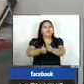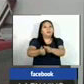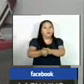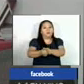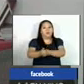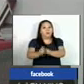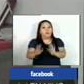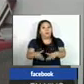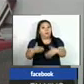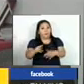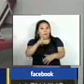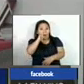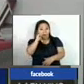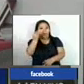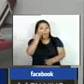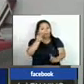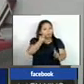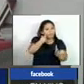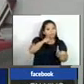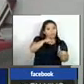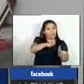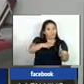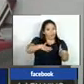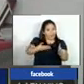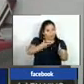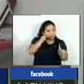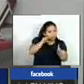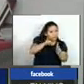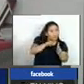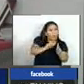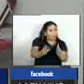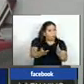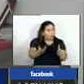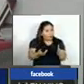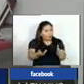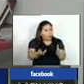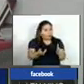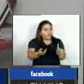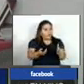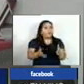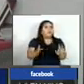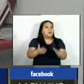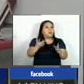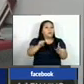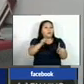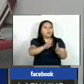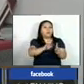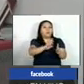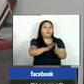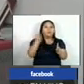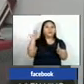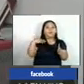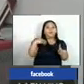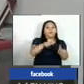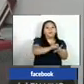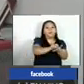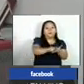supervisar más de cerca cómo es el desarrollo del niño, cómo se ha estado desempeñando y sus hábitos en la escuela.